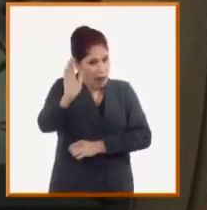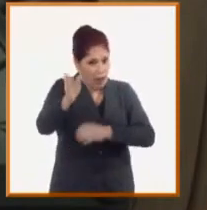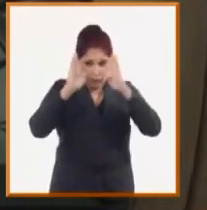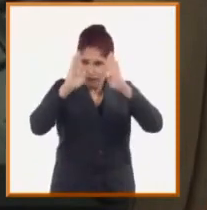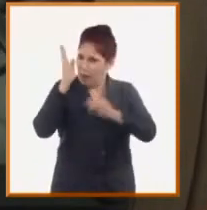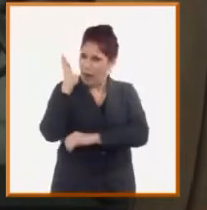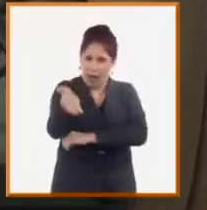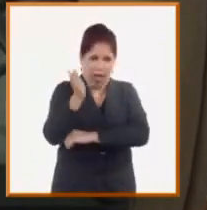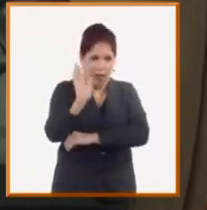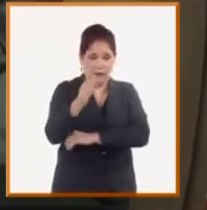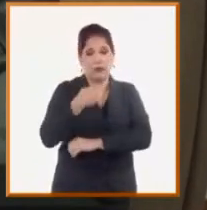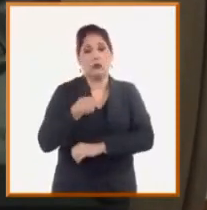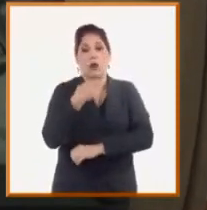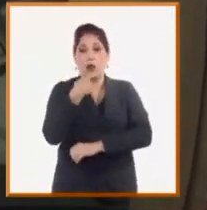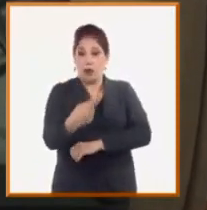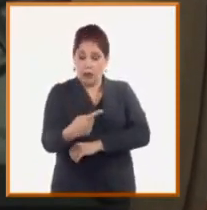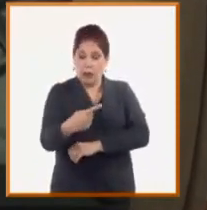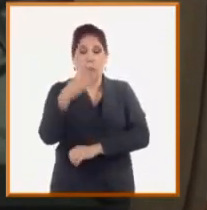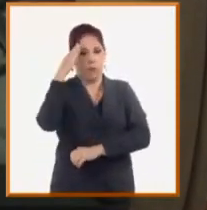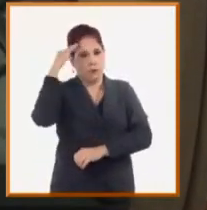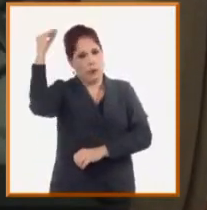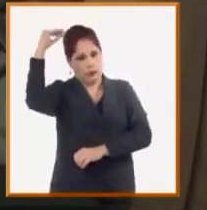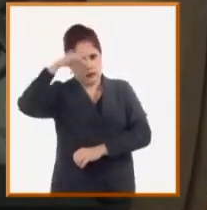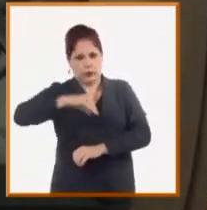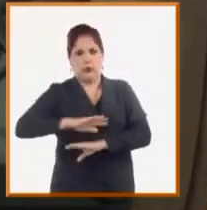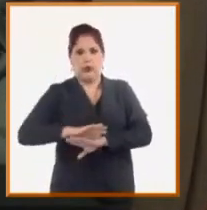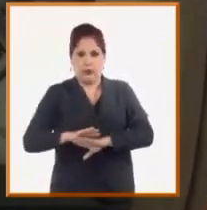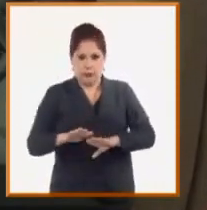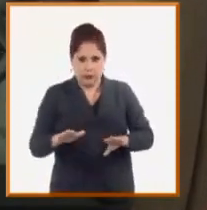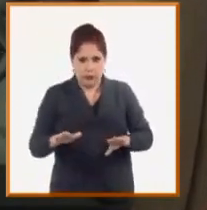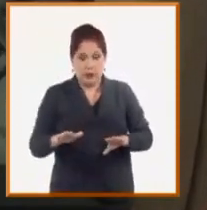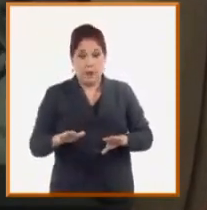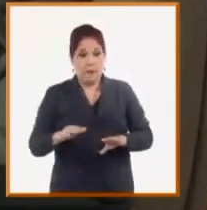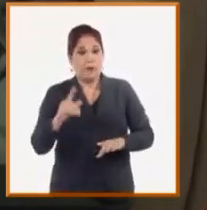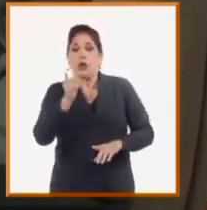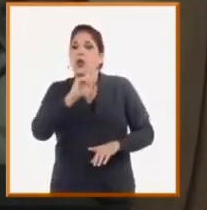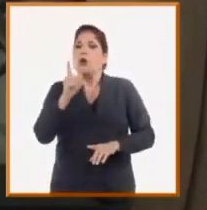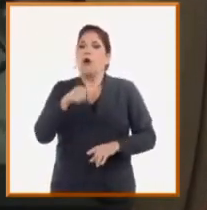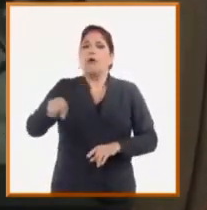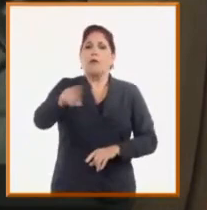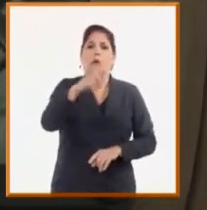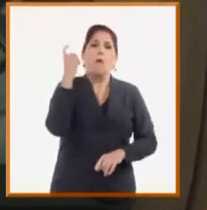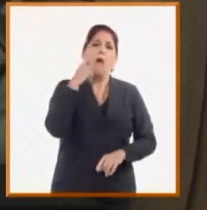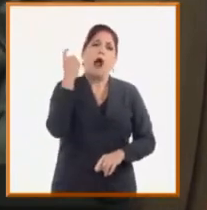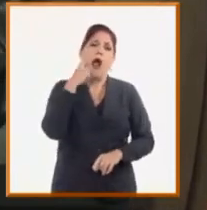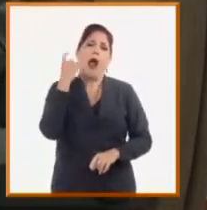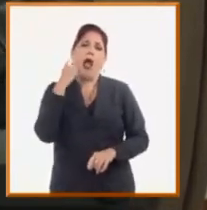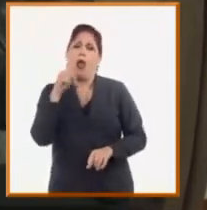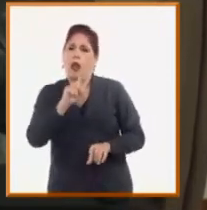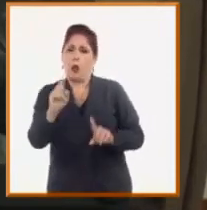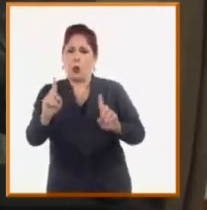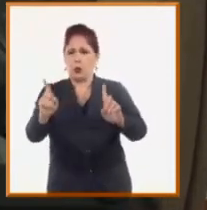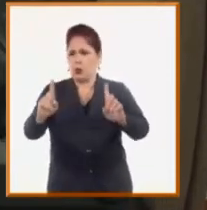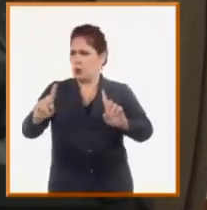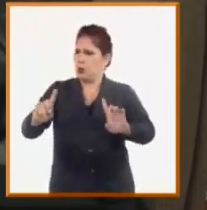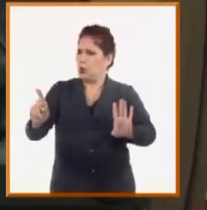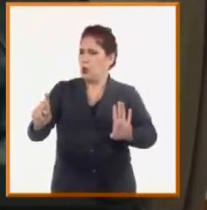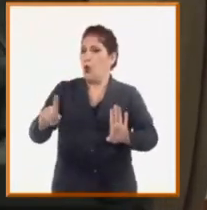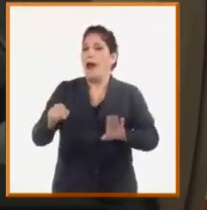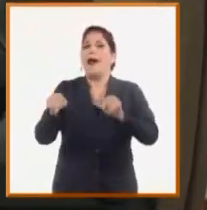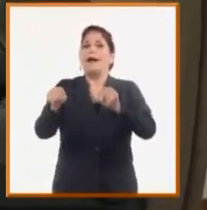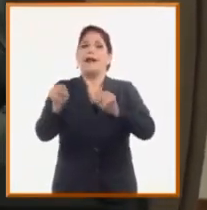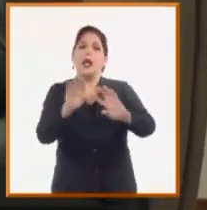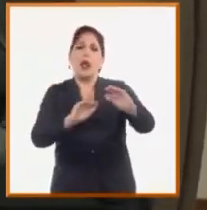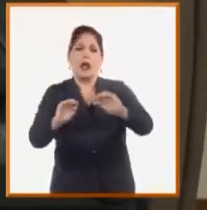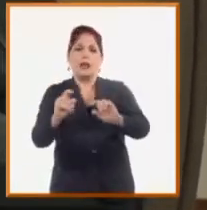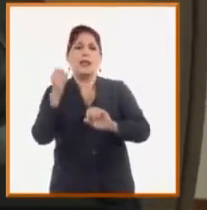Basado en eso, y lo digo por convicción, no porque estemos armando un teatro, ni mucho menos,